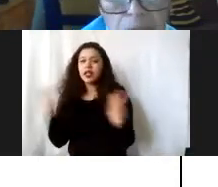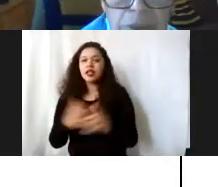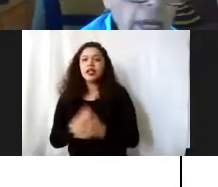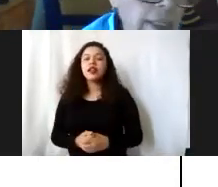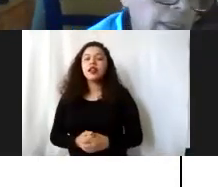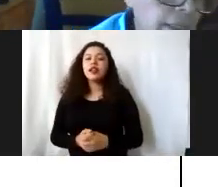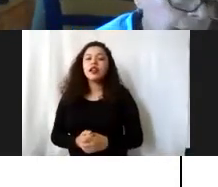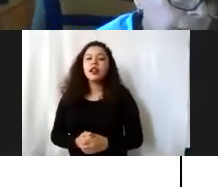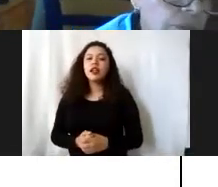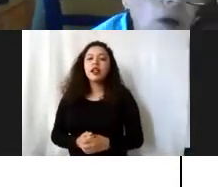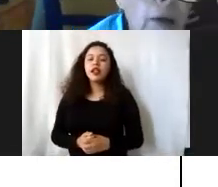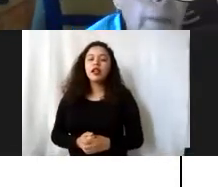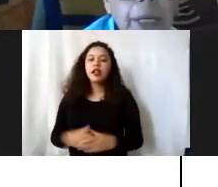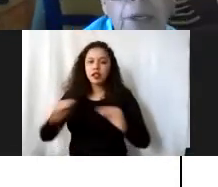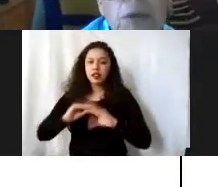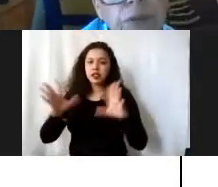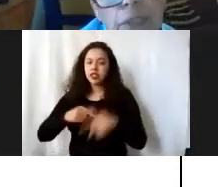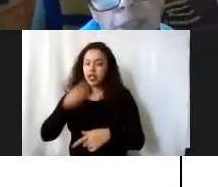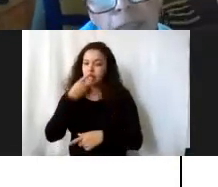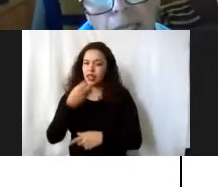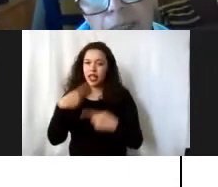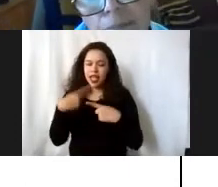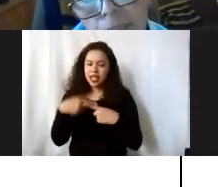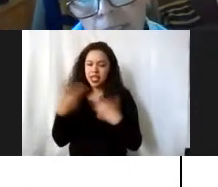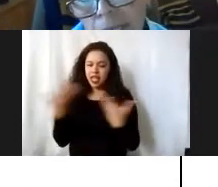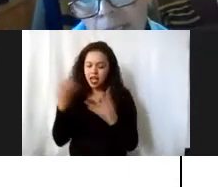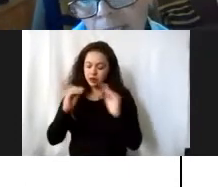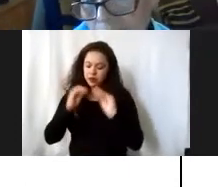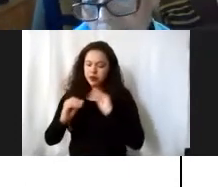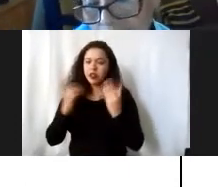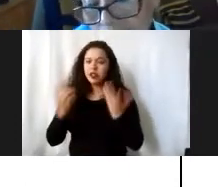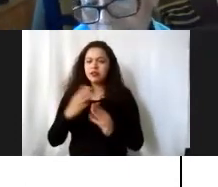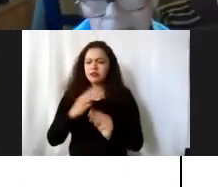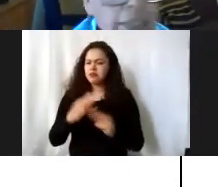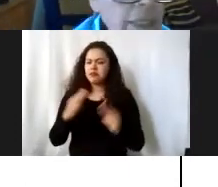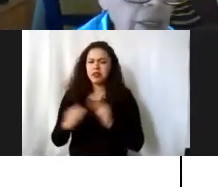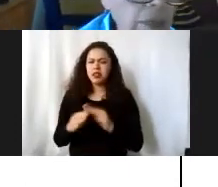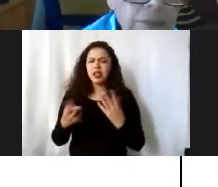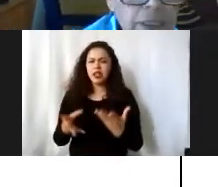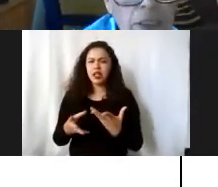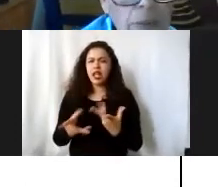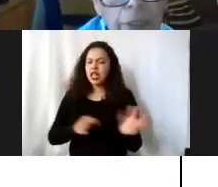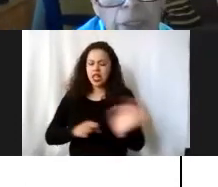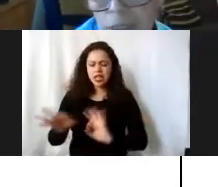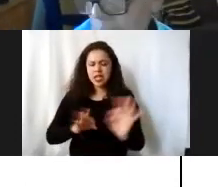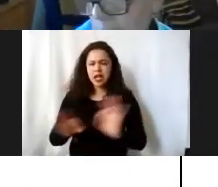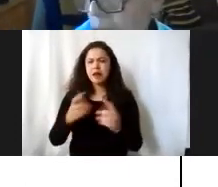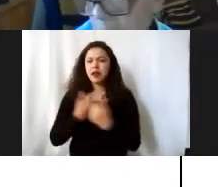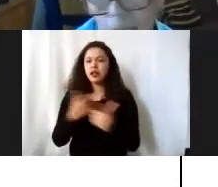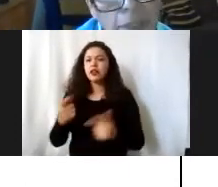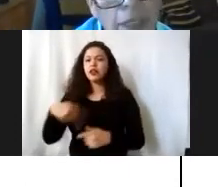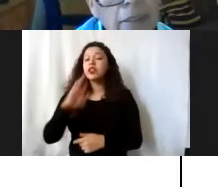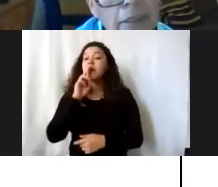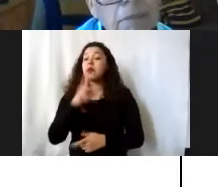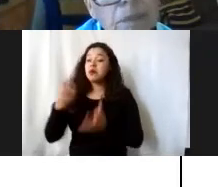cuando pues, ahí dan el crédito, pero justamente es material en la que es de trabajo. Y si lo pueden